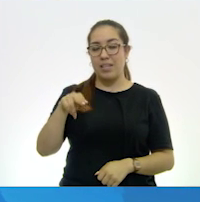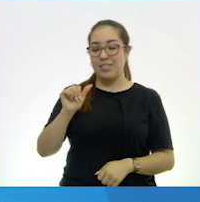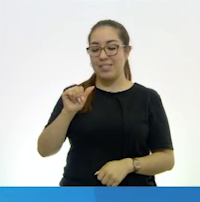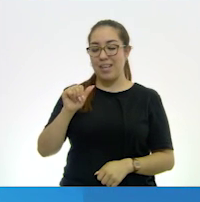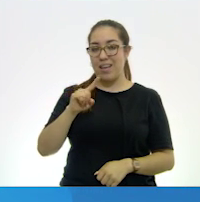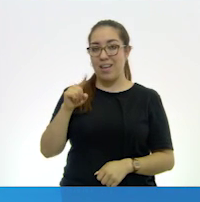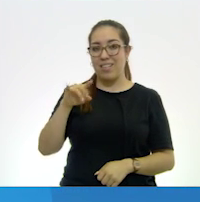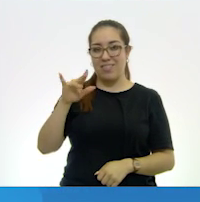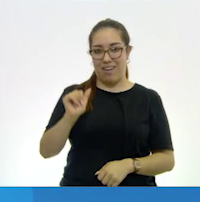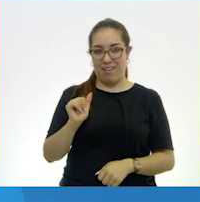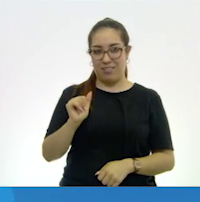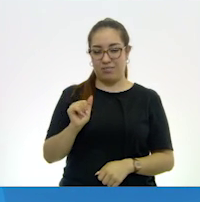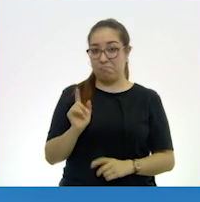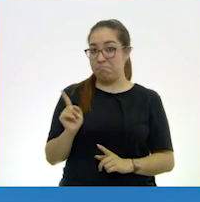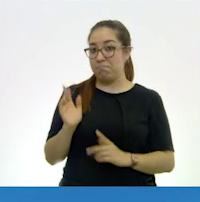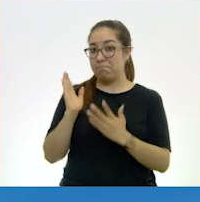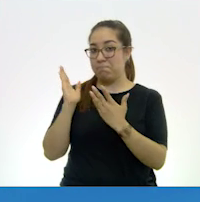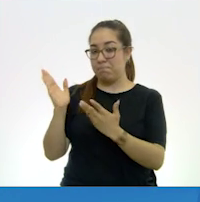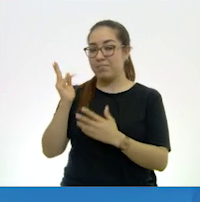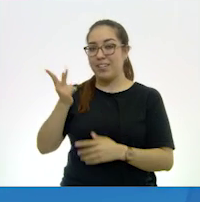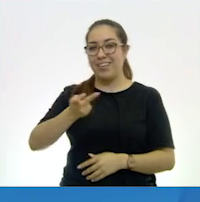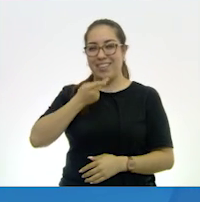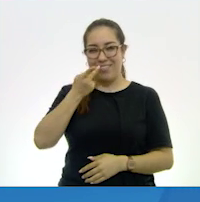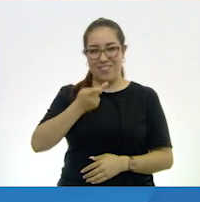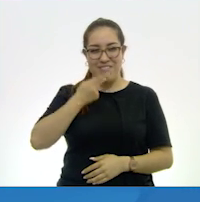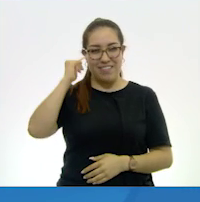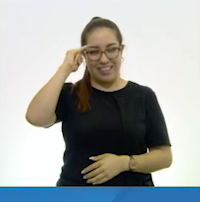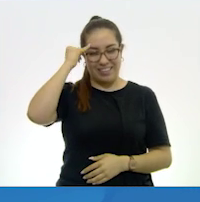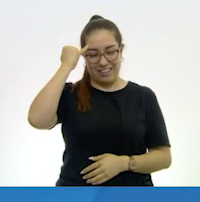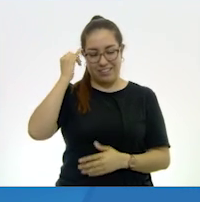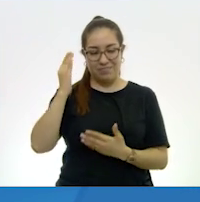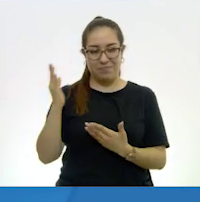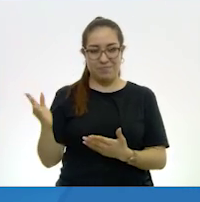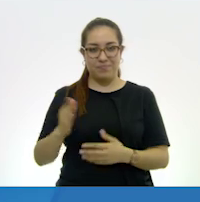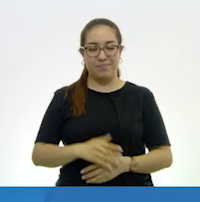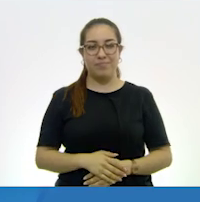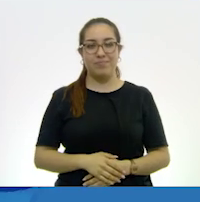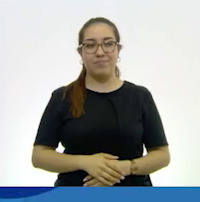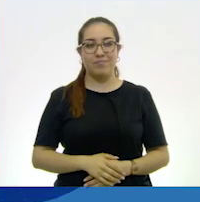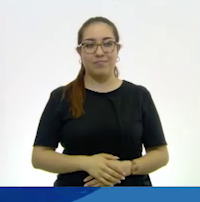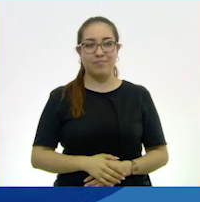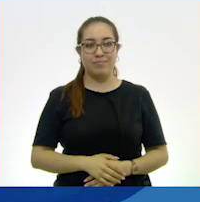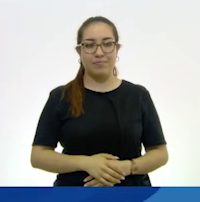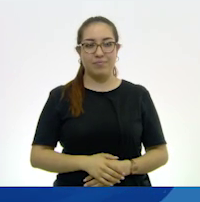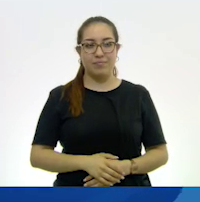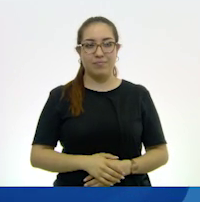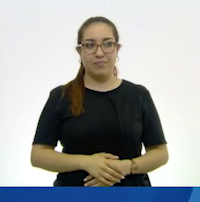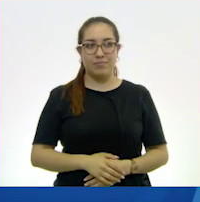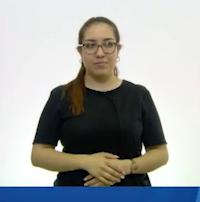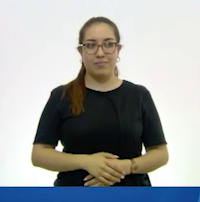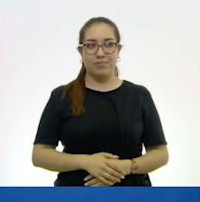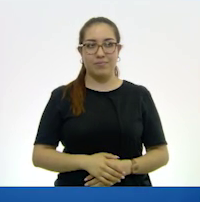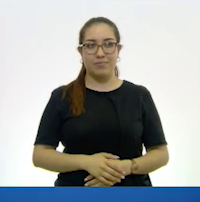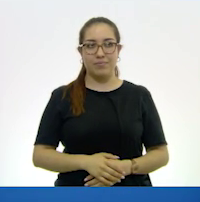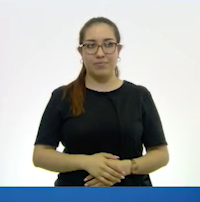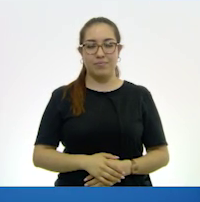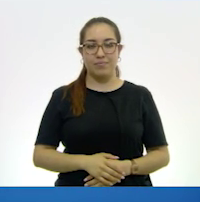Manzanilla. Gehenbaru hogu in roye. Nie mana u